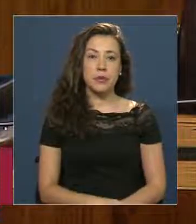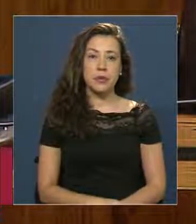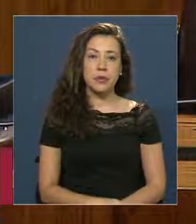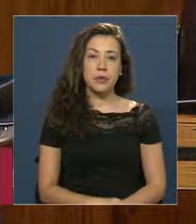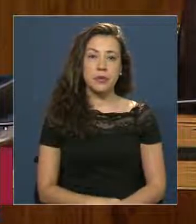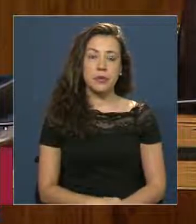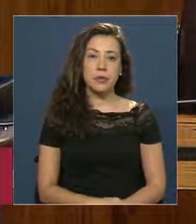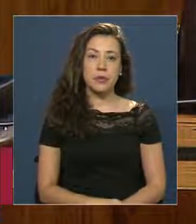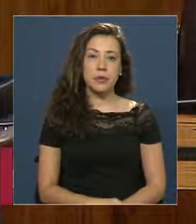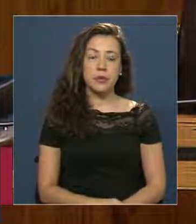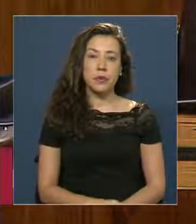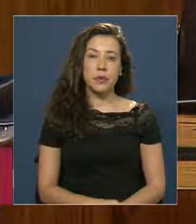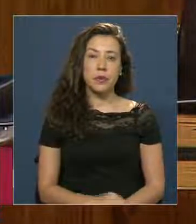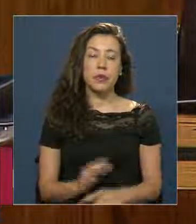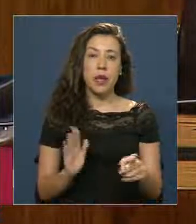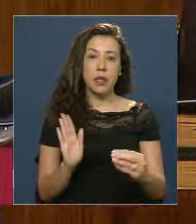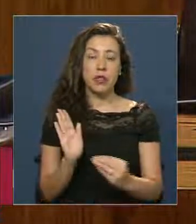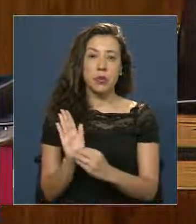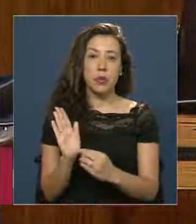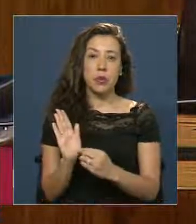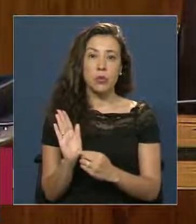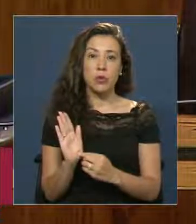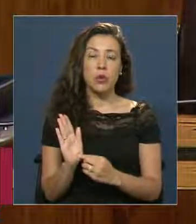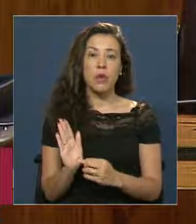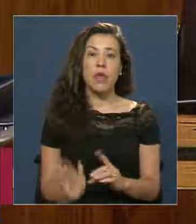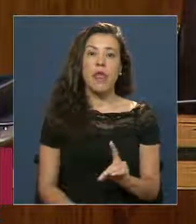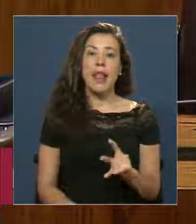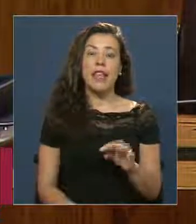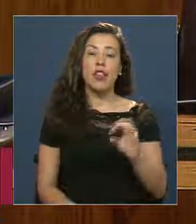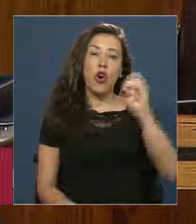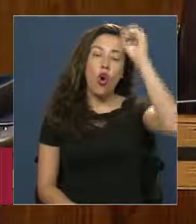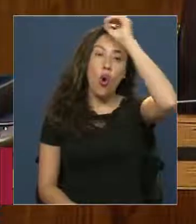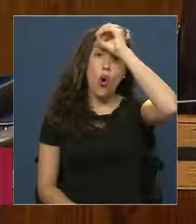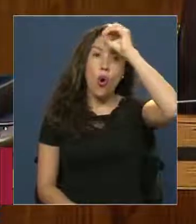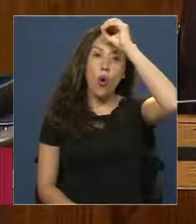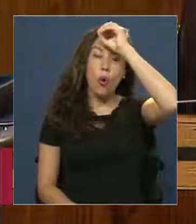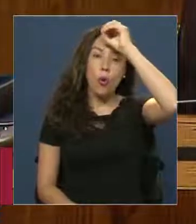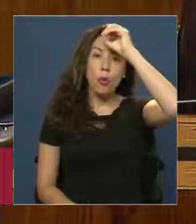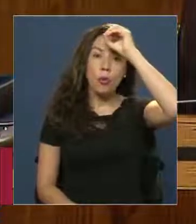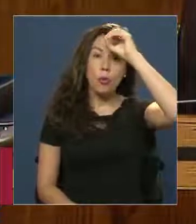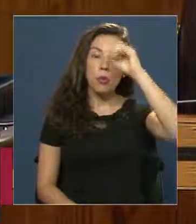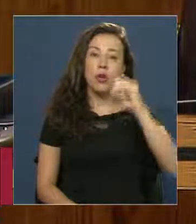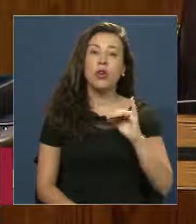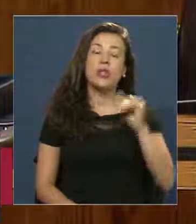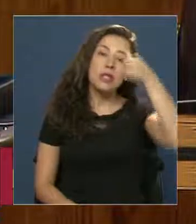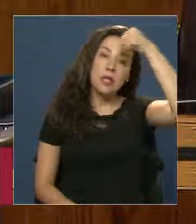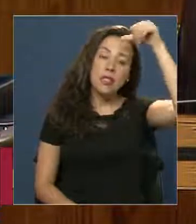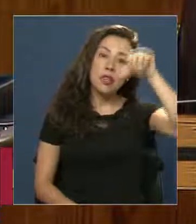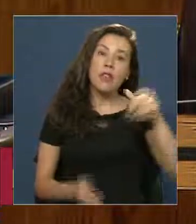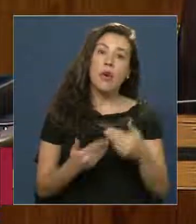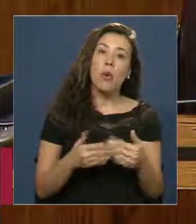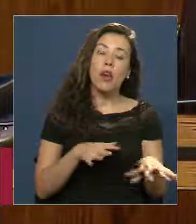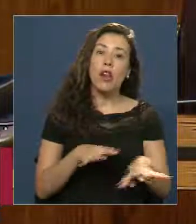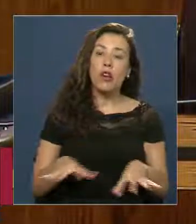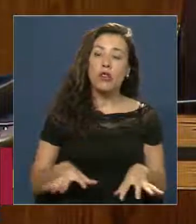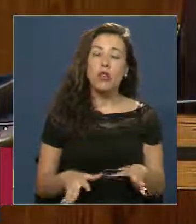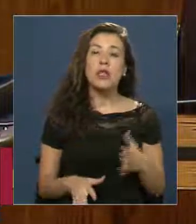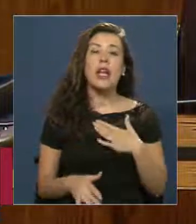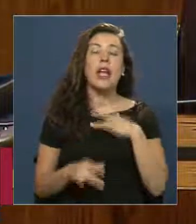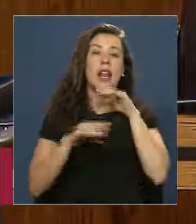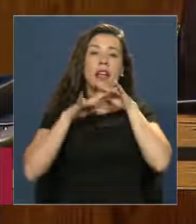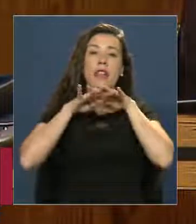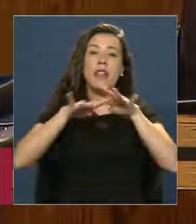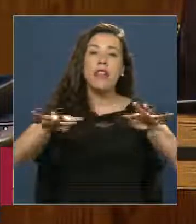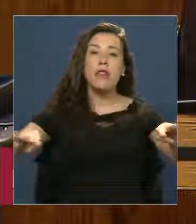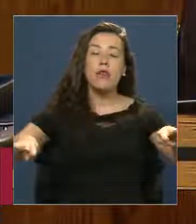disposición se establecía el delito de opinión al castigar cualquier acto tendiente a